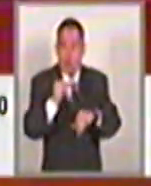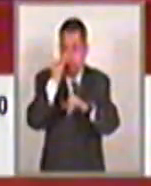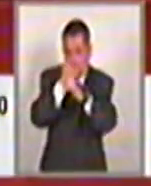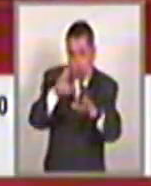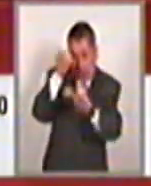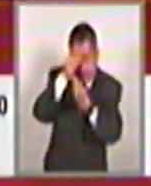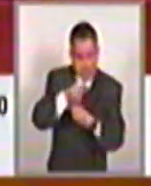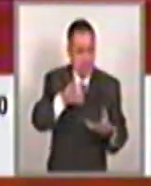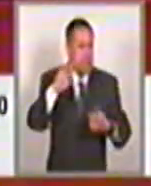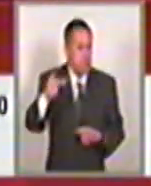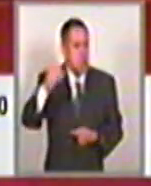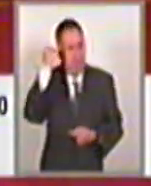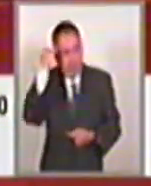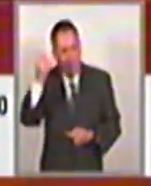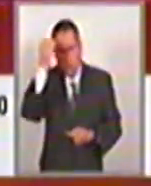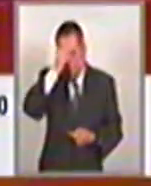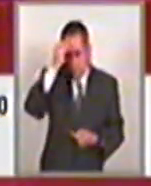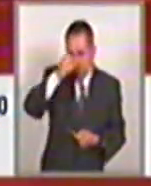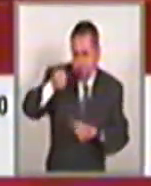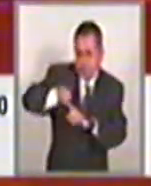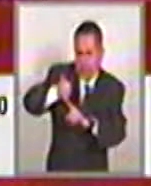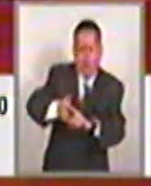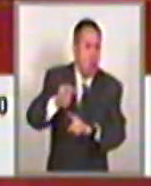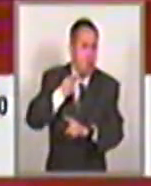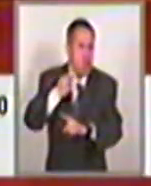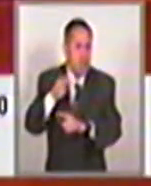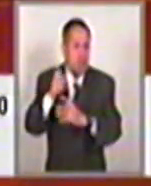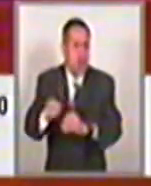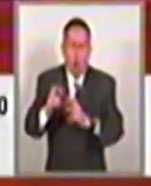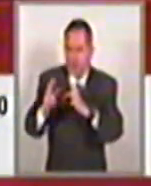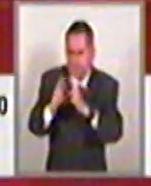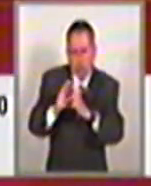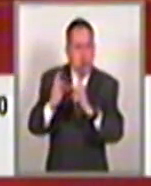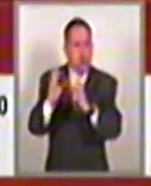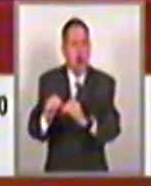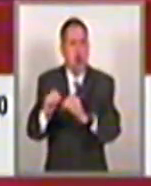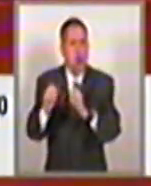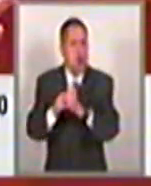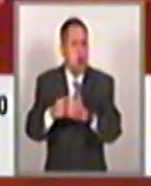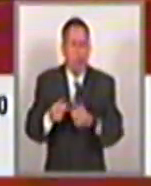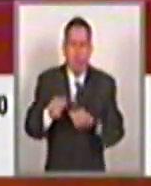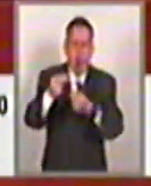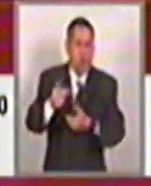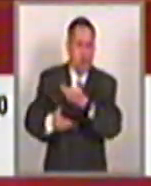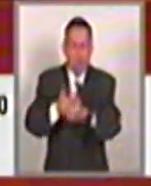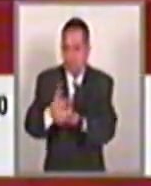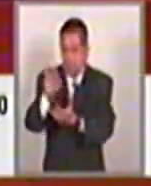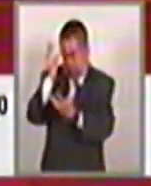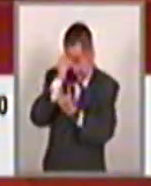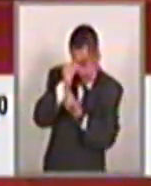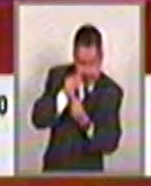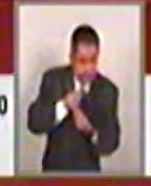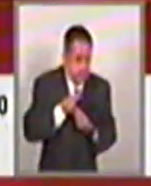información, ideas u opiniones de carácter político, religioso, comercial, etcétera, con